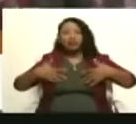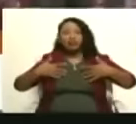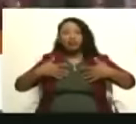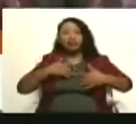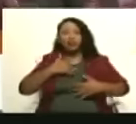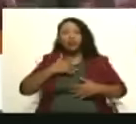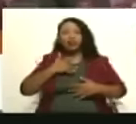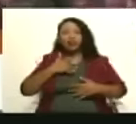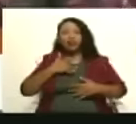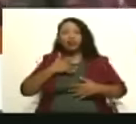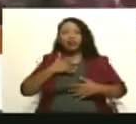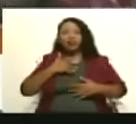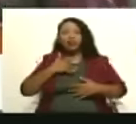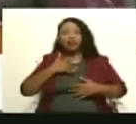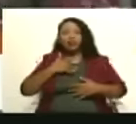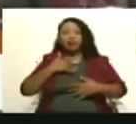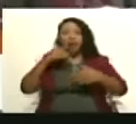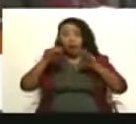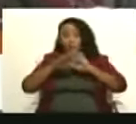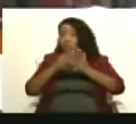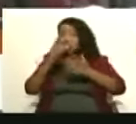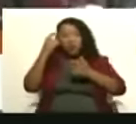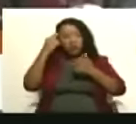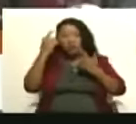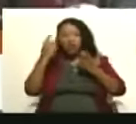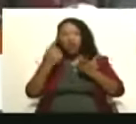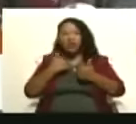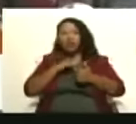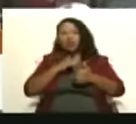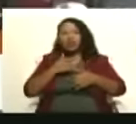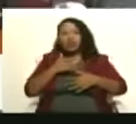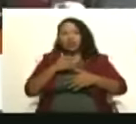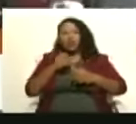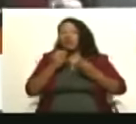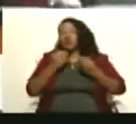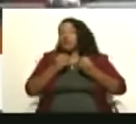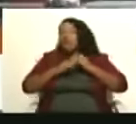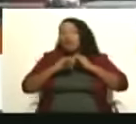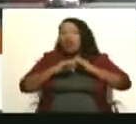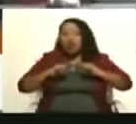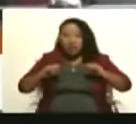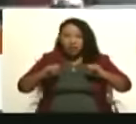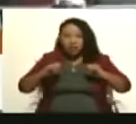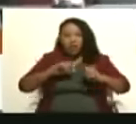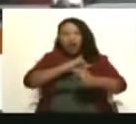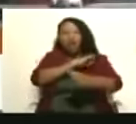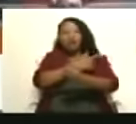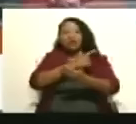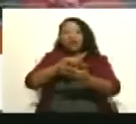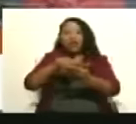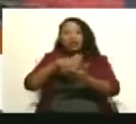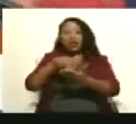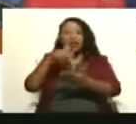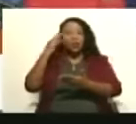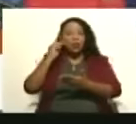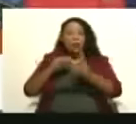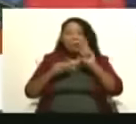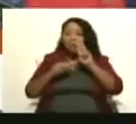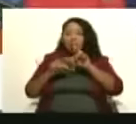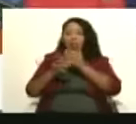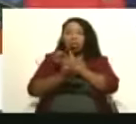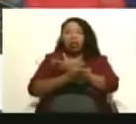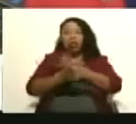No sabe el mundo cuánta alegría nos da a la Fuerza Armada Nacional Bolivariana ver a nuestra